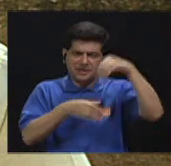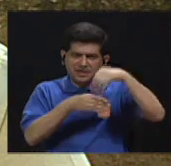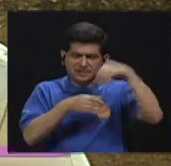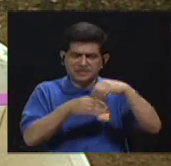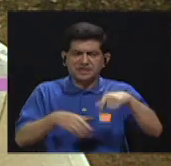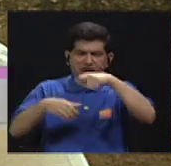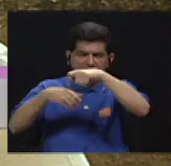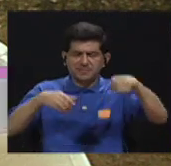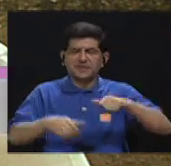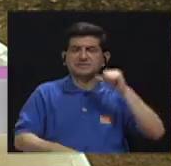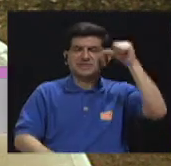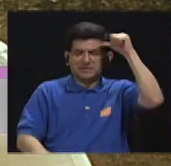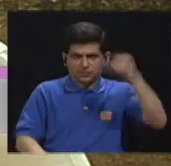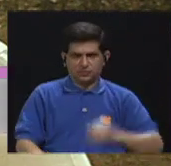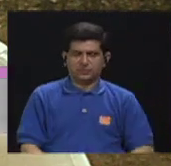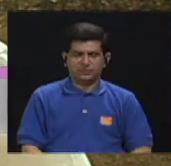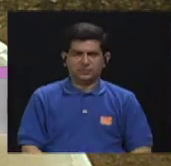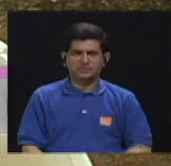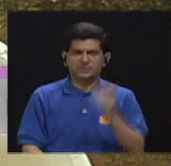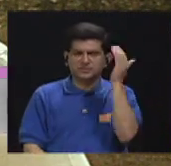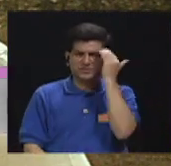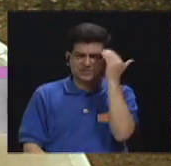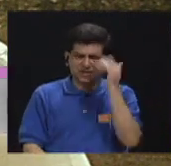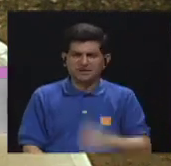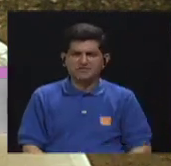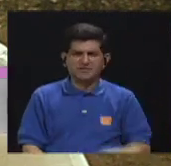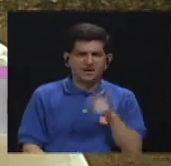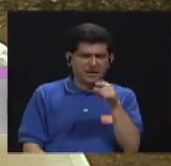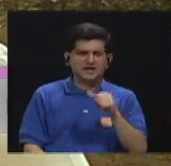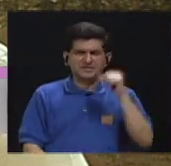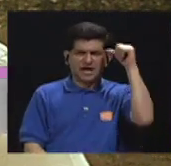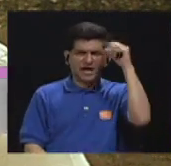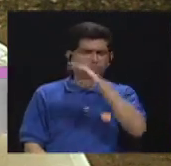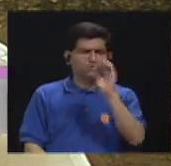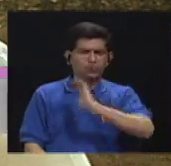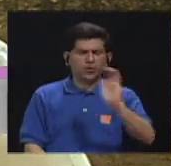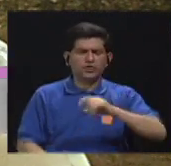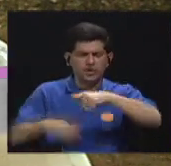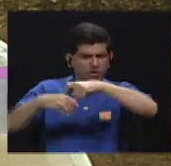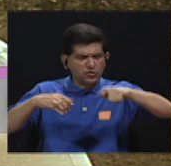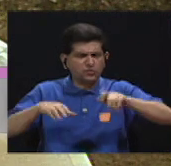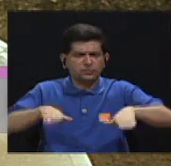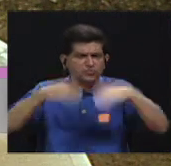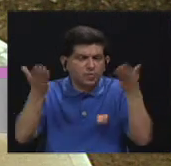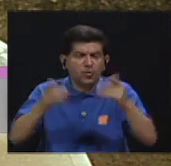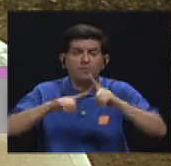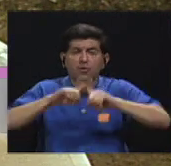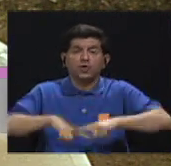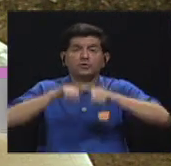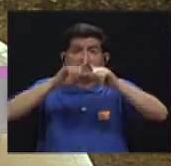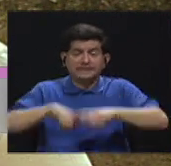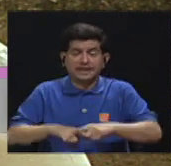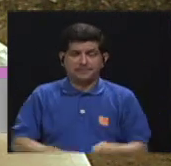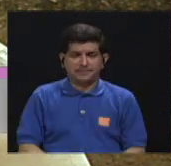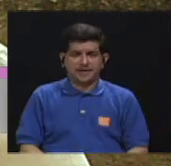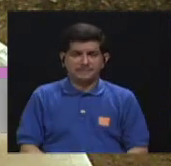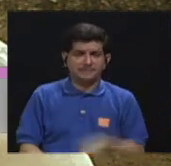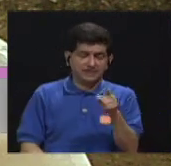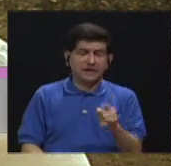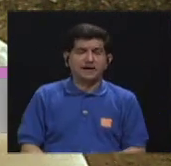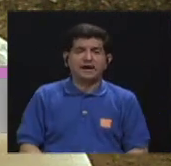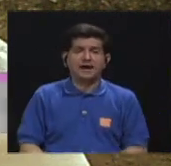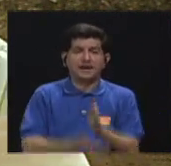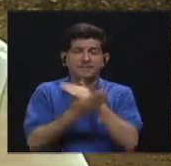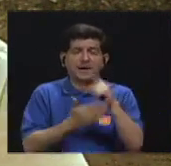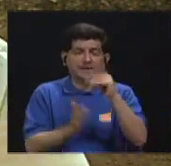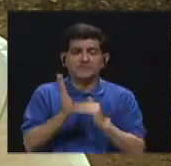de pastas dentales para adultos. ¿Cómo sabemos cuando una pasta dental es para adultos y es para niños? Esto depende de la cantidad de partes